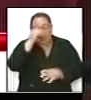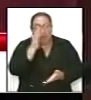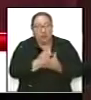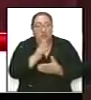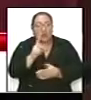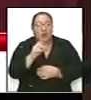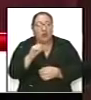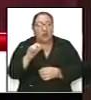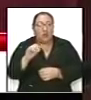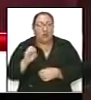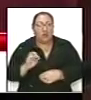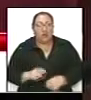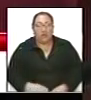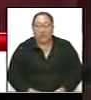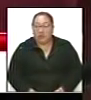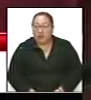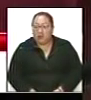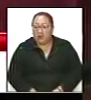Donaire.